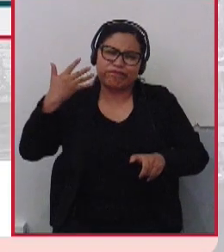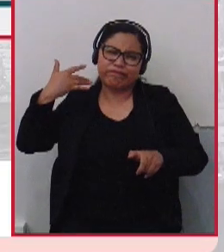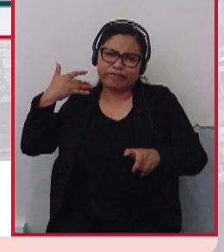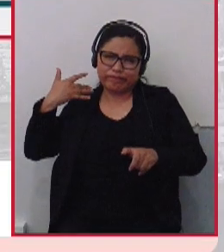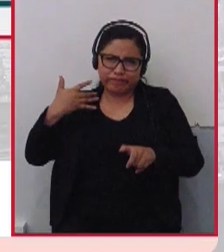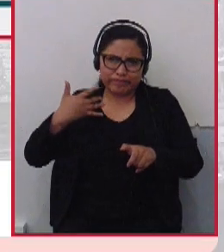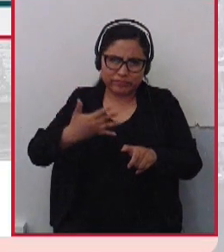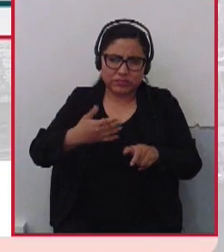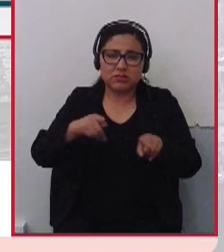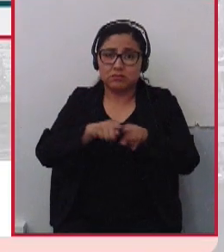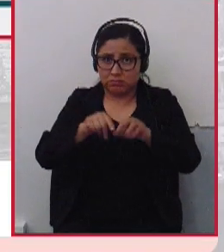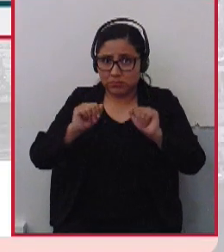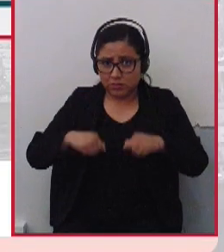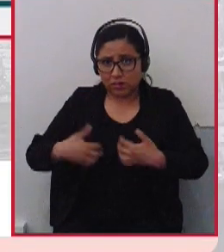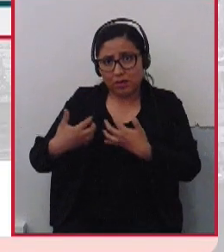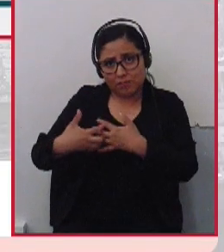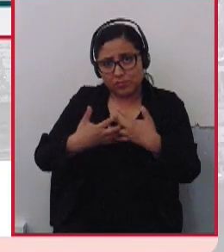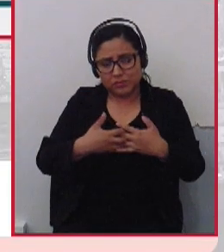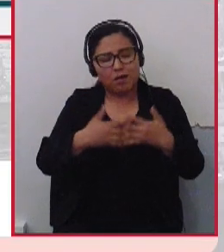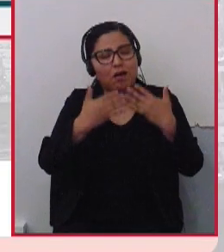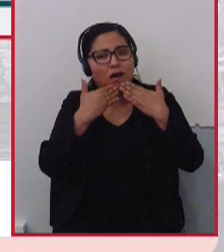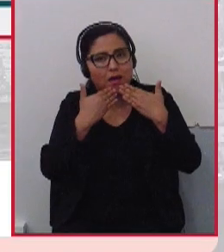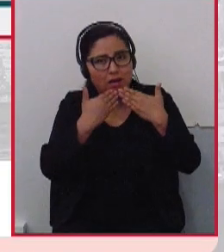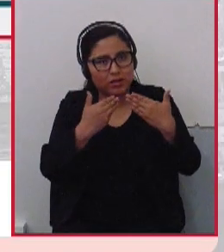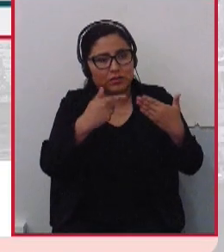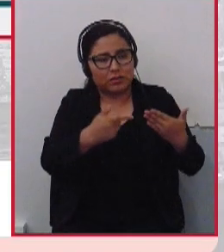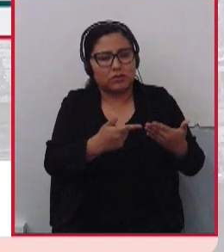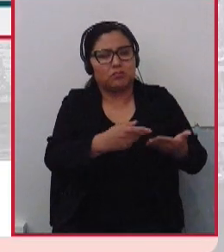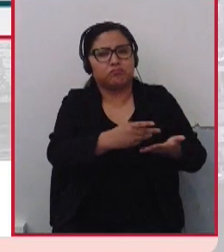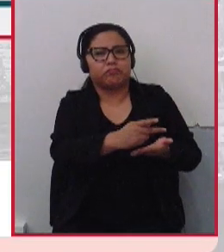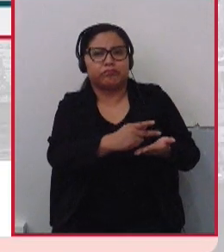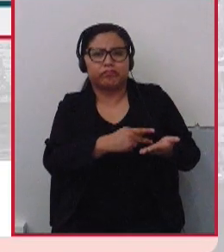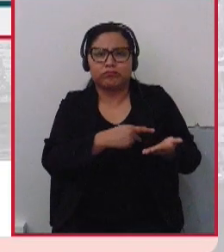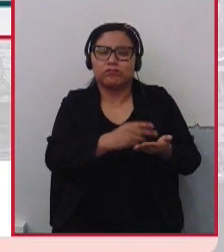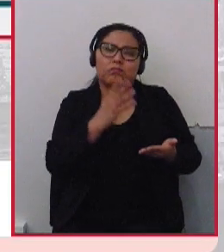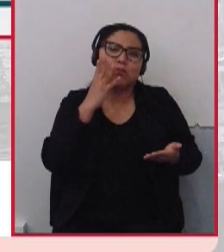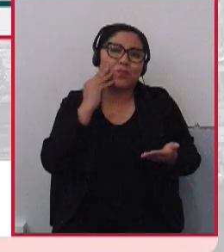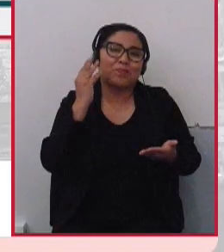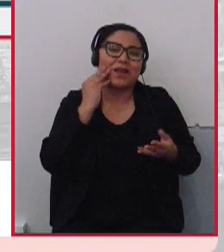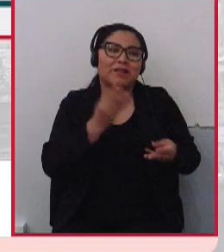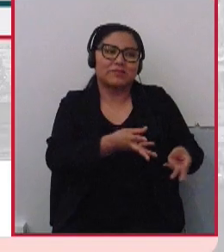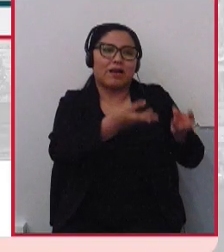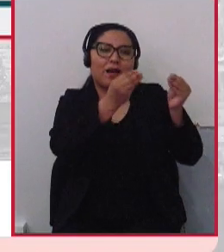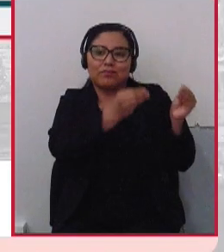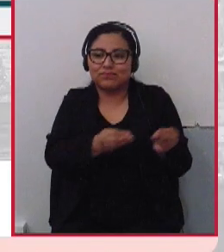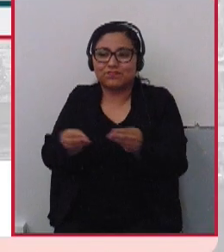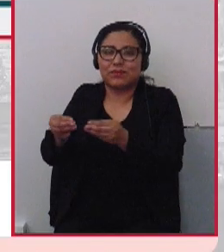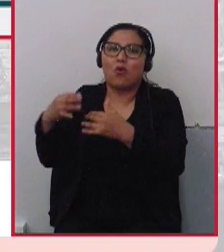industria, que también el agradecimiento a ellos por haber transmitido su experiencia a estos jóvenes.